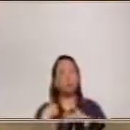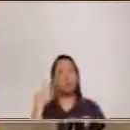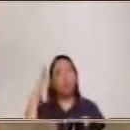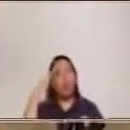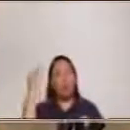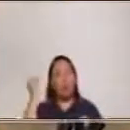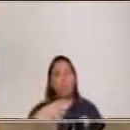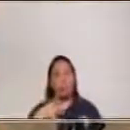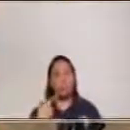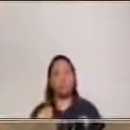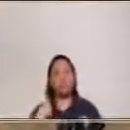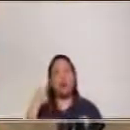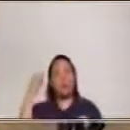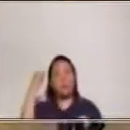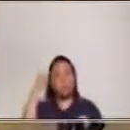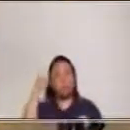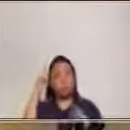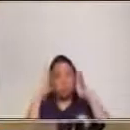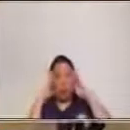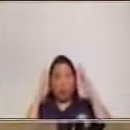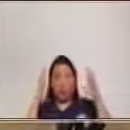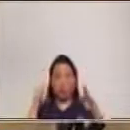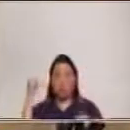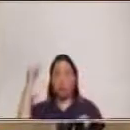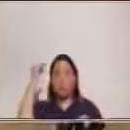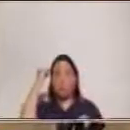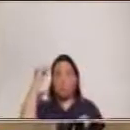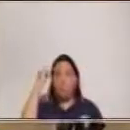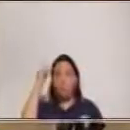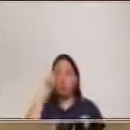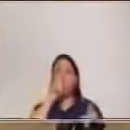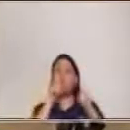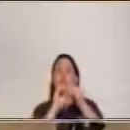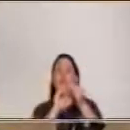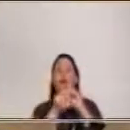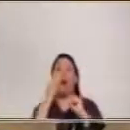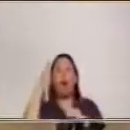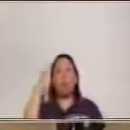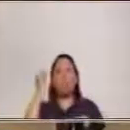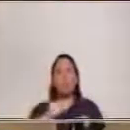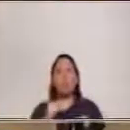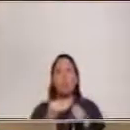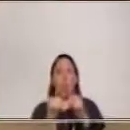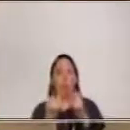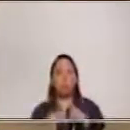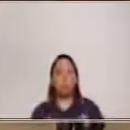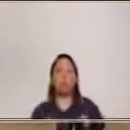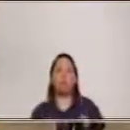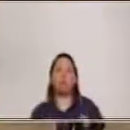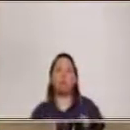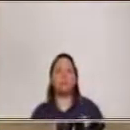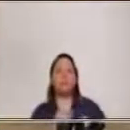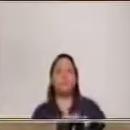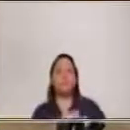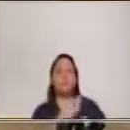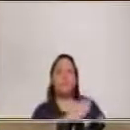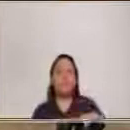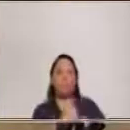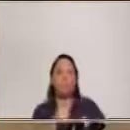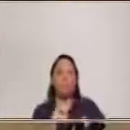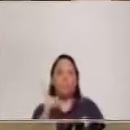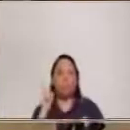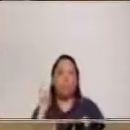y destrezas como la atención, la memoria y habilidad numérica. Antes de empezar, te recomiendo que laves tus